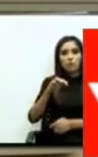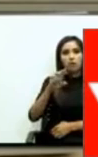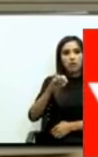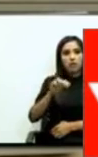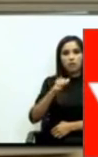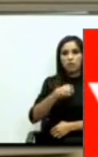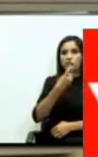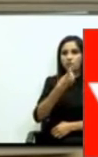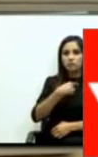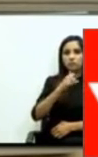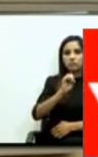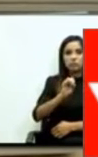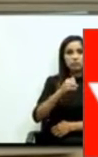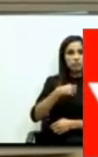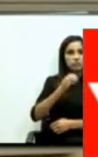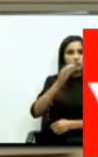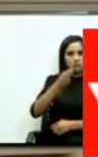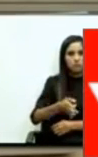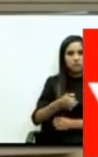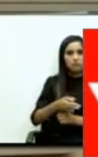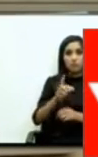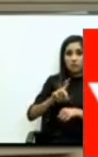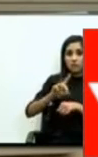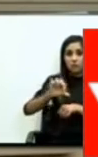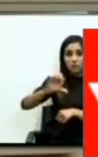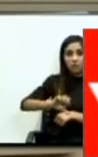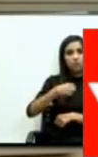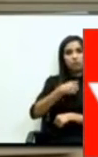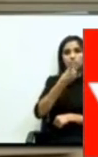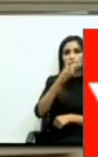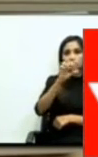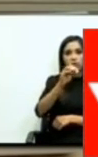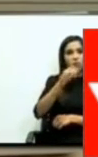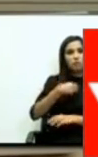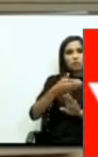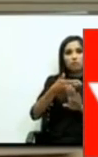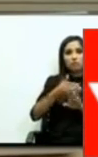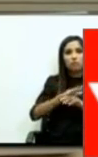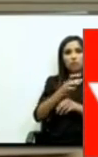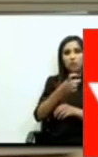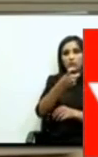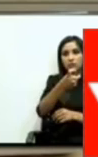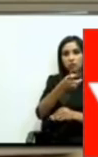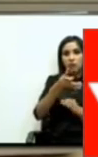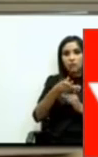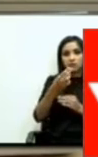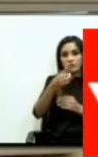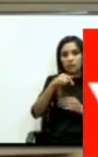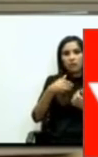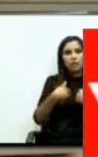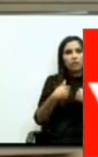votarlo a favor sin embargo el día de hoy no va estar en contra porque precisamente dos se trata de que seamos